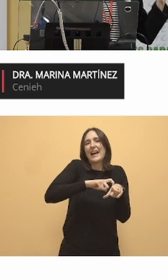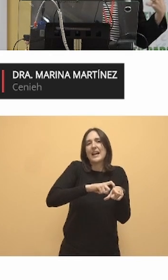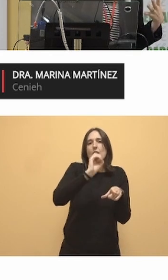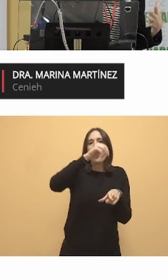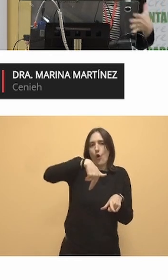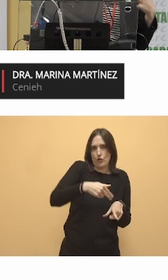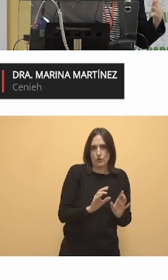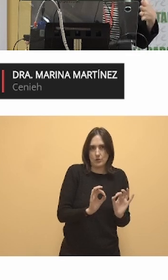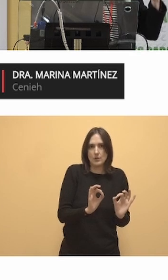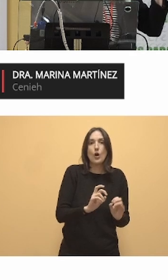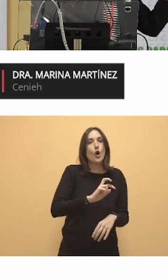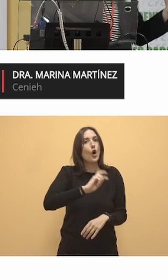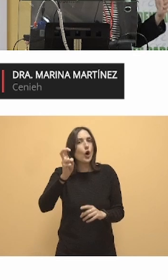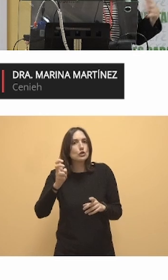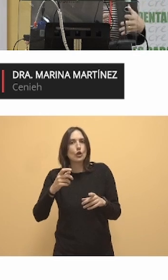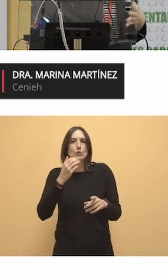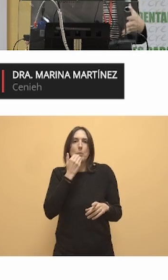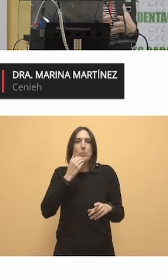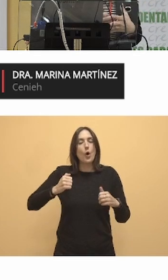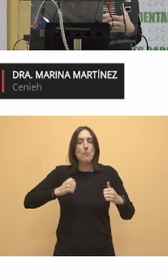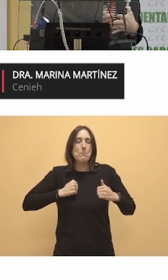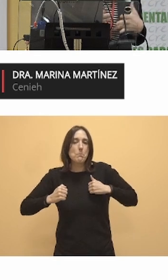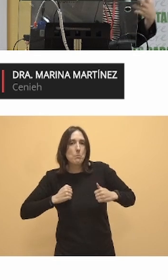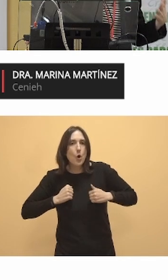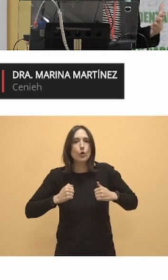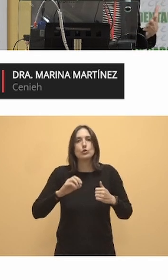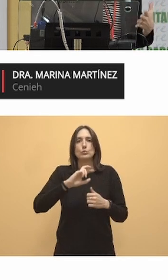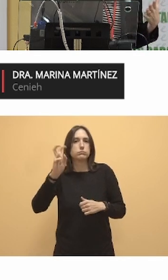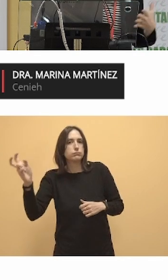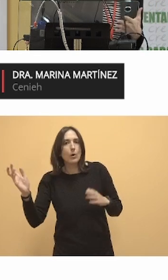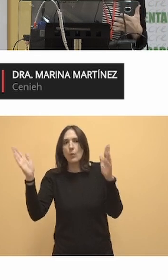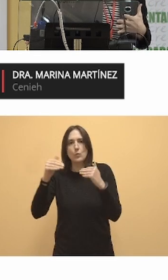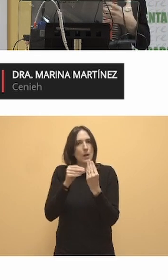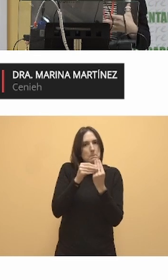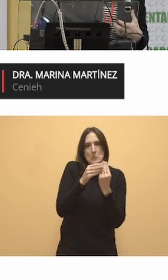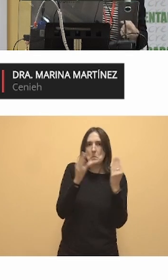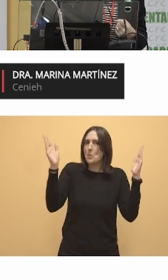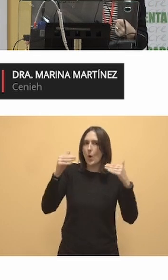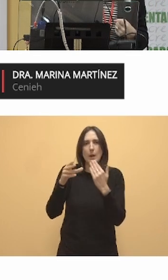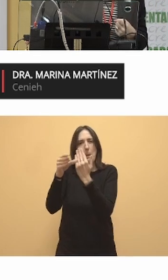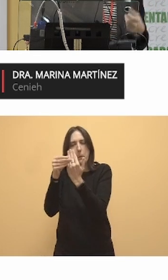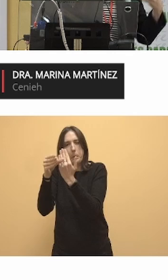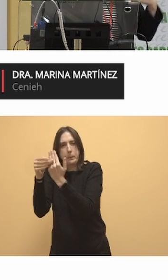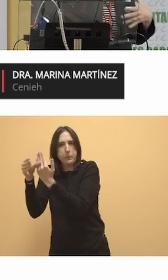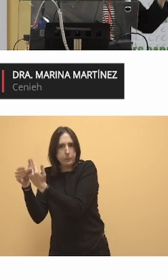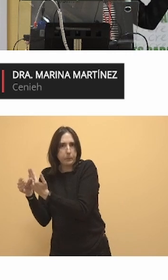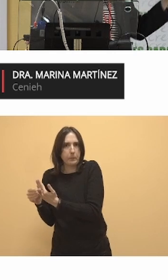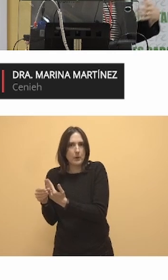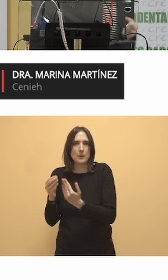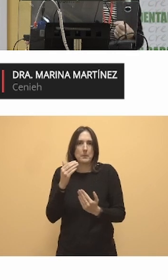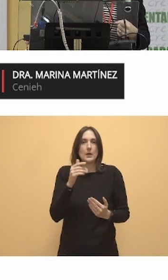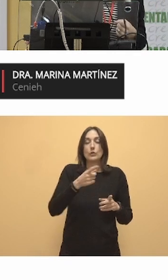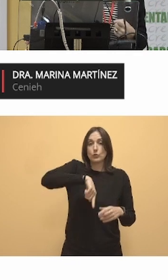especies no tienen, o otros primates no tienen el esmalte tan grueso como lo tenemos Homo